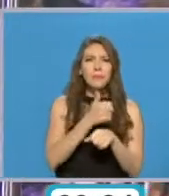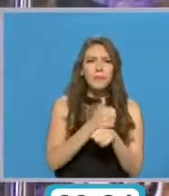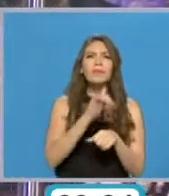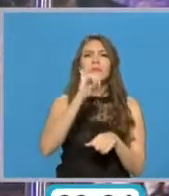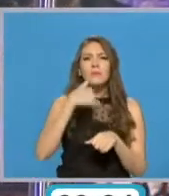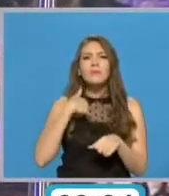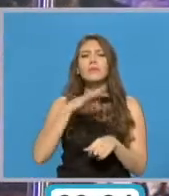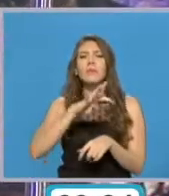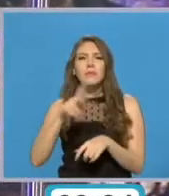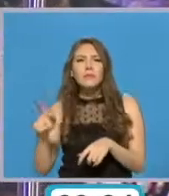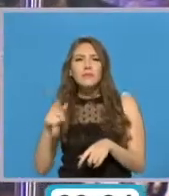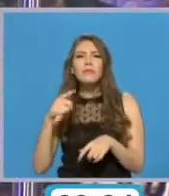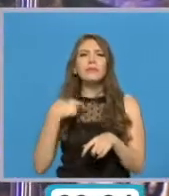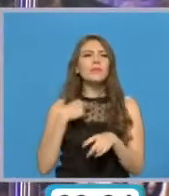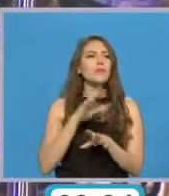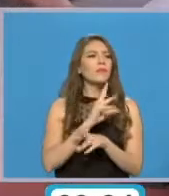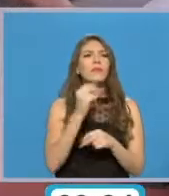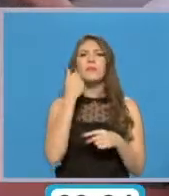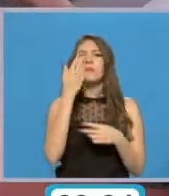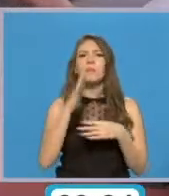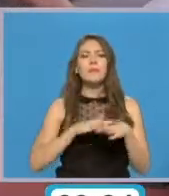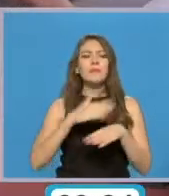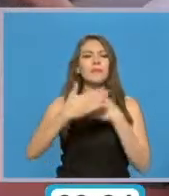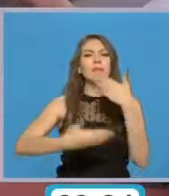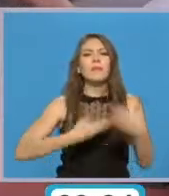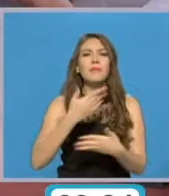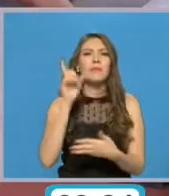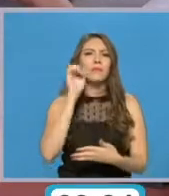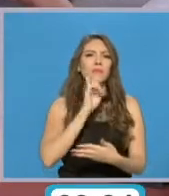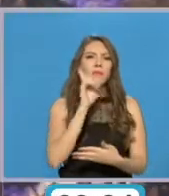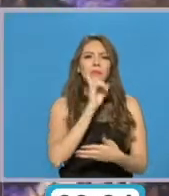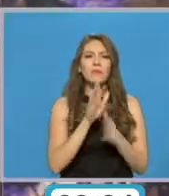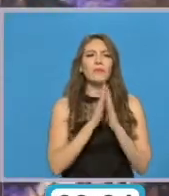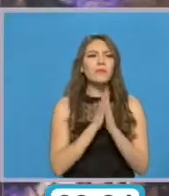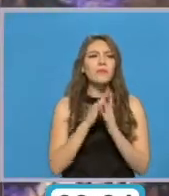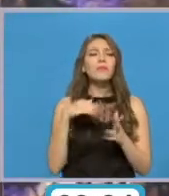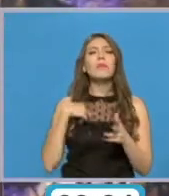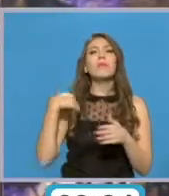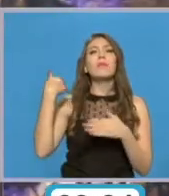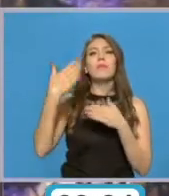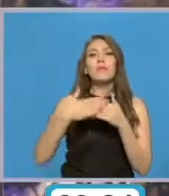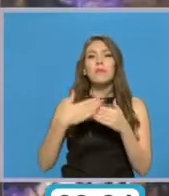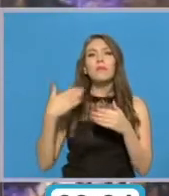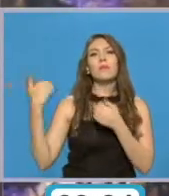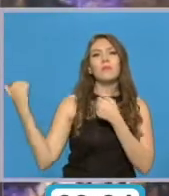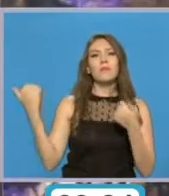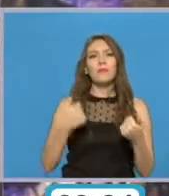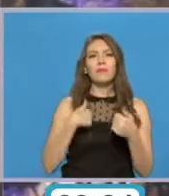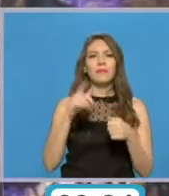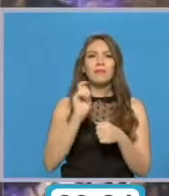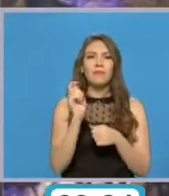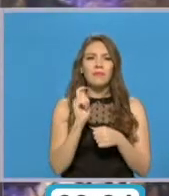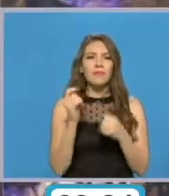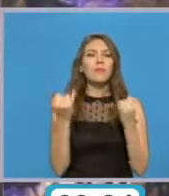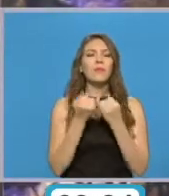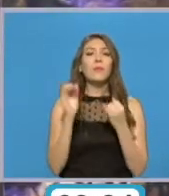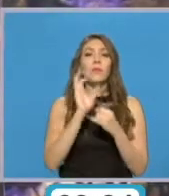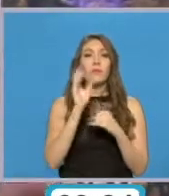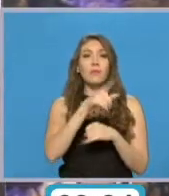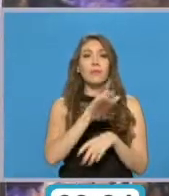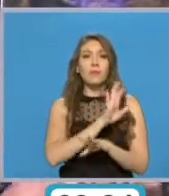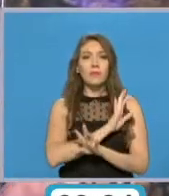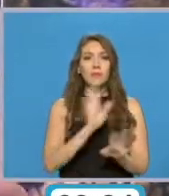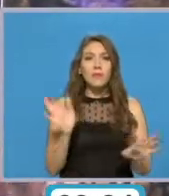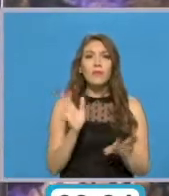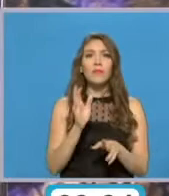presentando chicas, ya por favor, realmente, incluso les voy a traer en la siguiente reunión también, una de las recomendaciones es que el día que salgas del closet